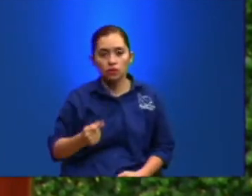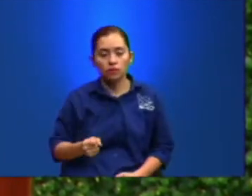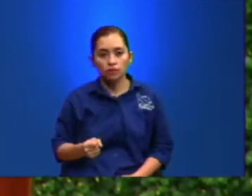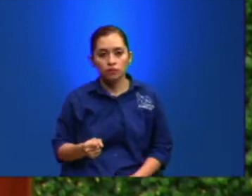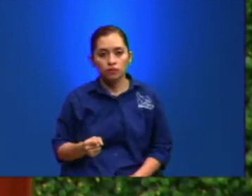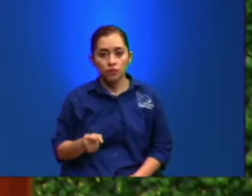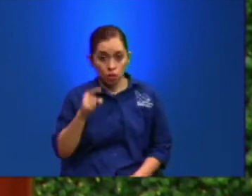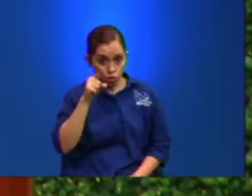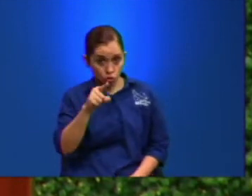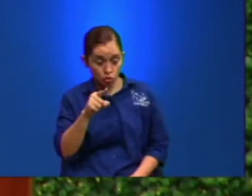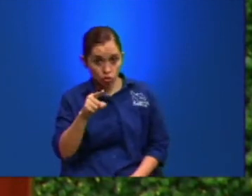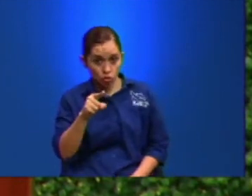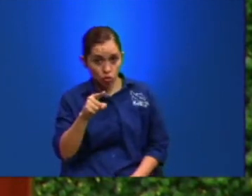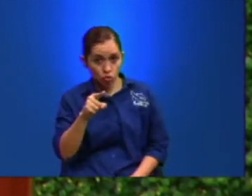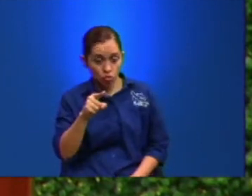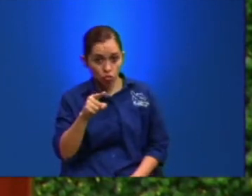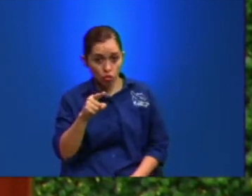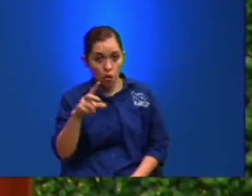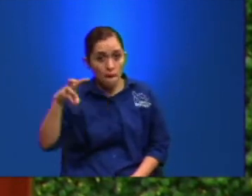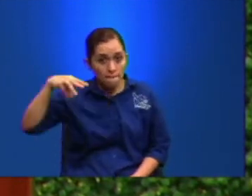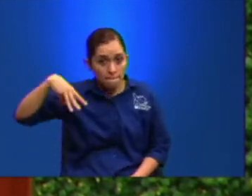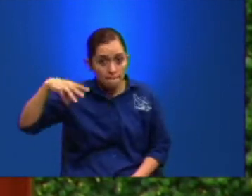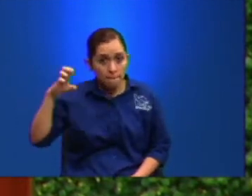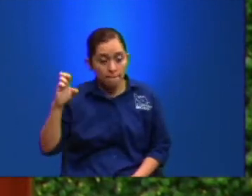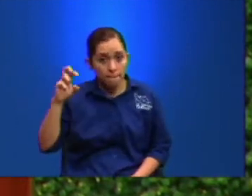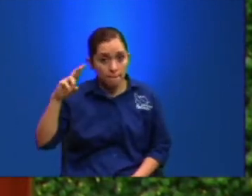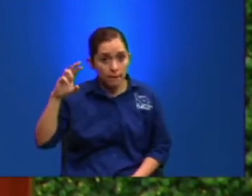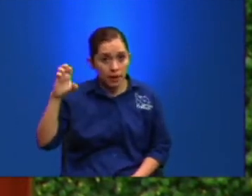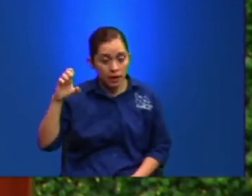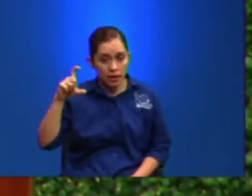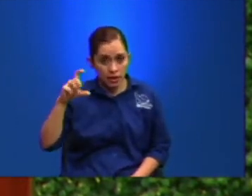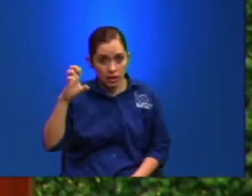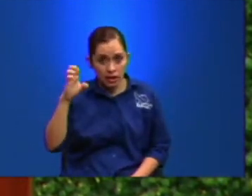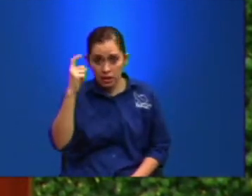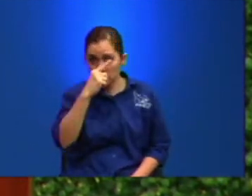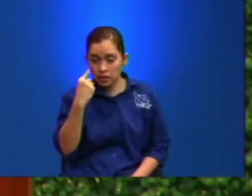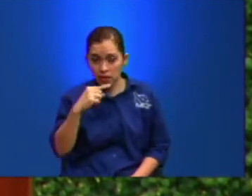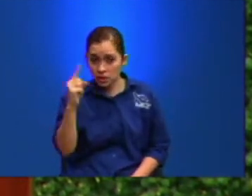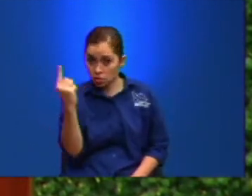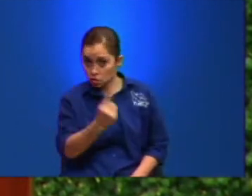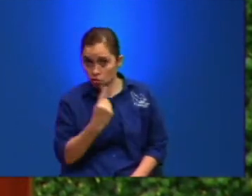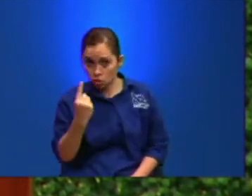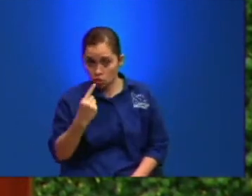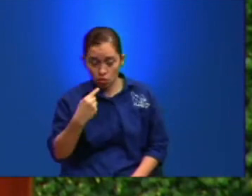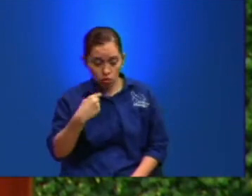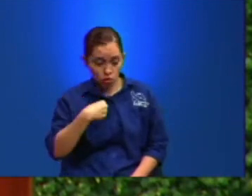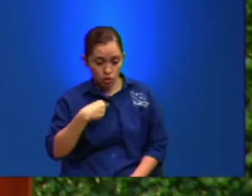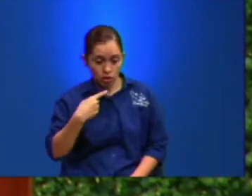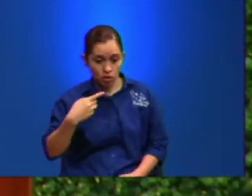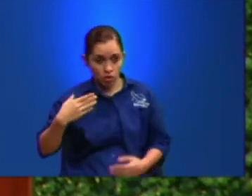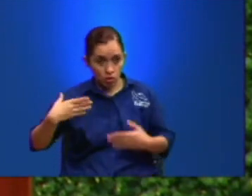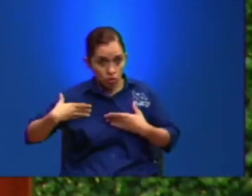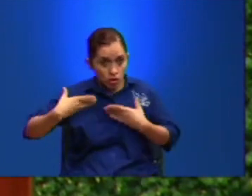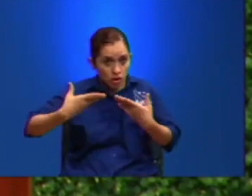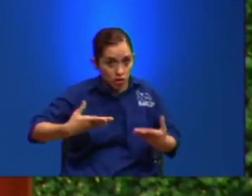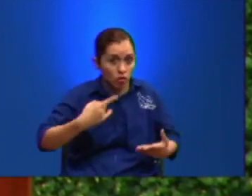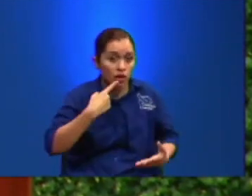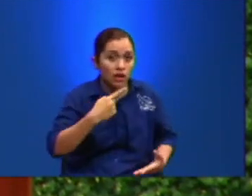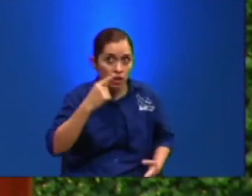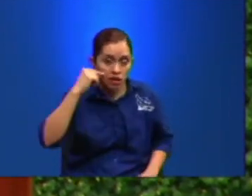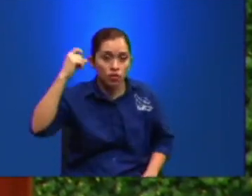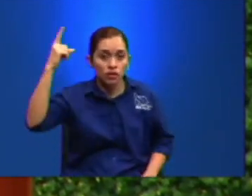vuelve a decir entendí señor entonces no permitamos que no siembren cizaña